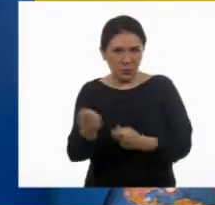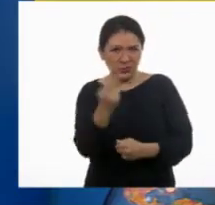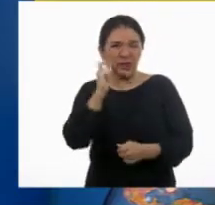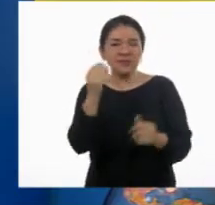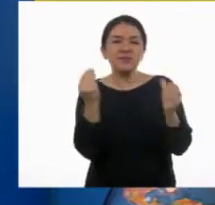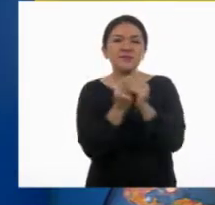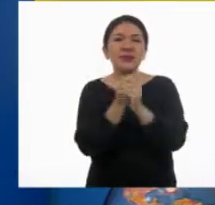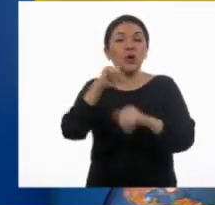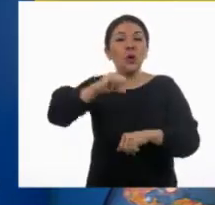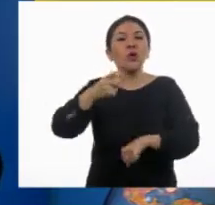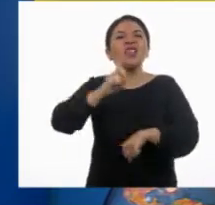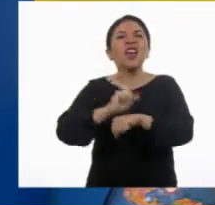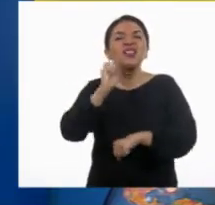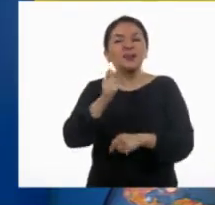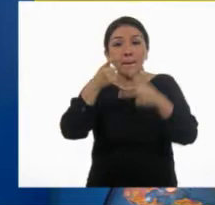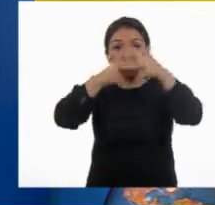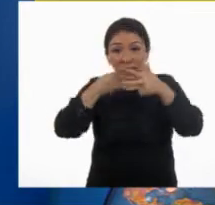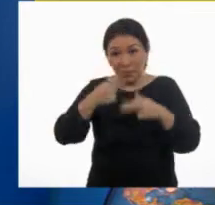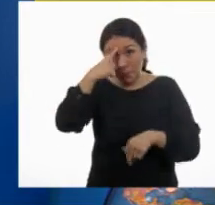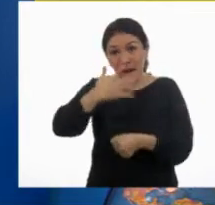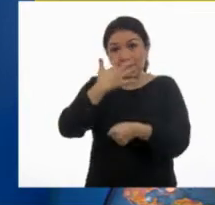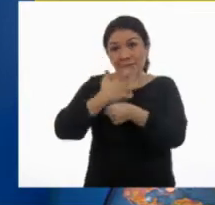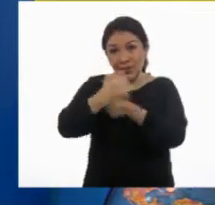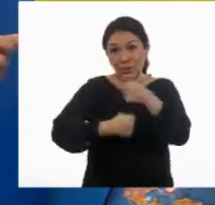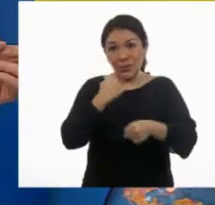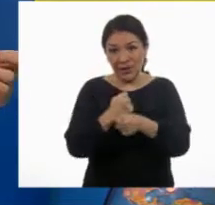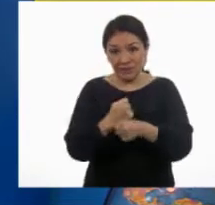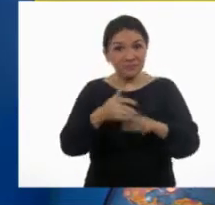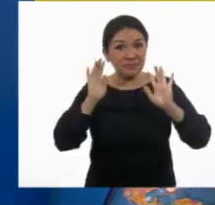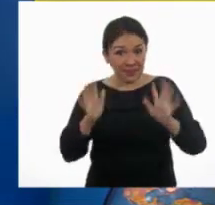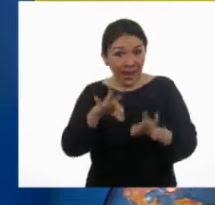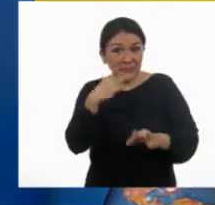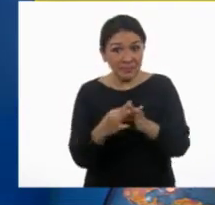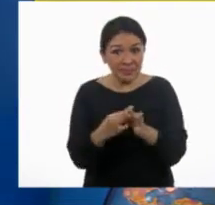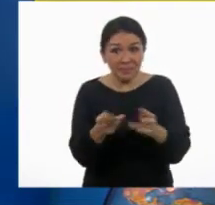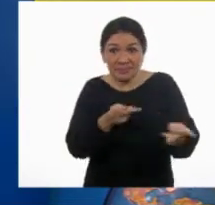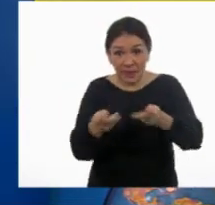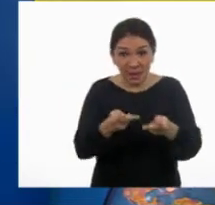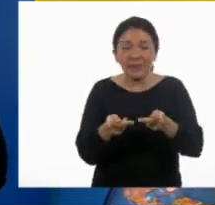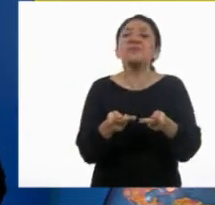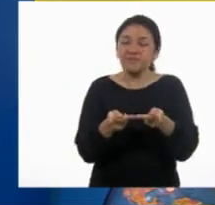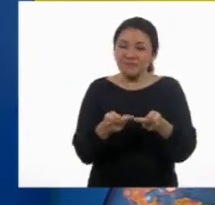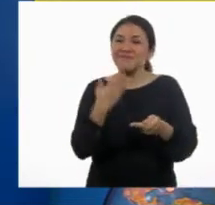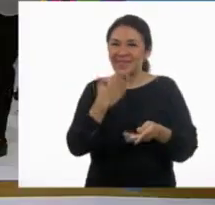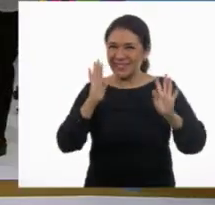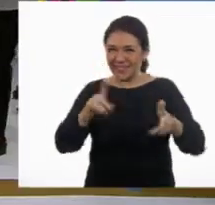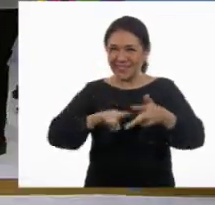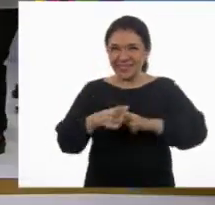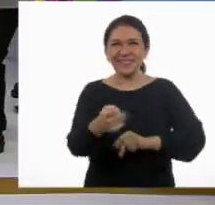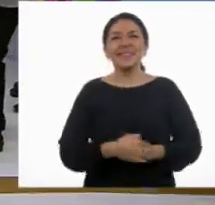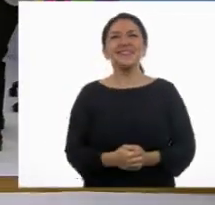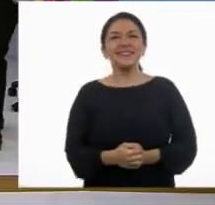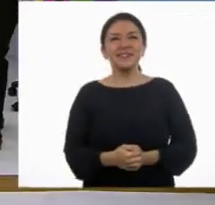de matemáticas de quinto grado. ¿Listos? ¿Listos? Muy bien, pues comenzamos.